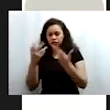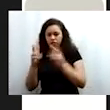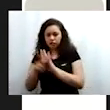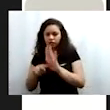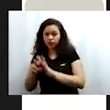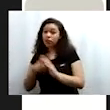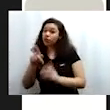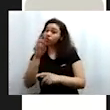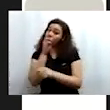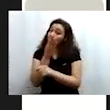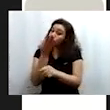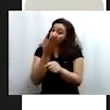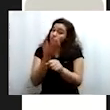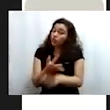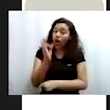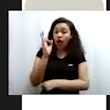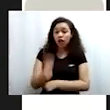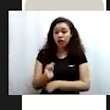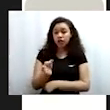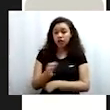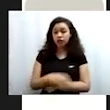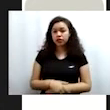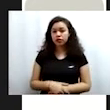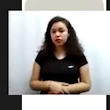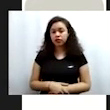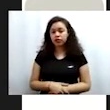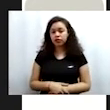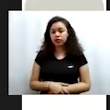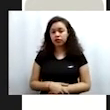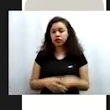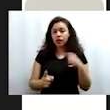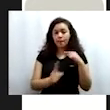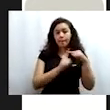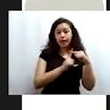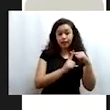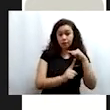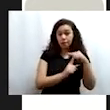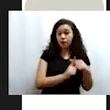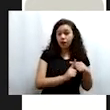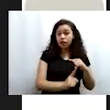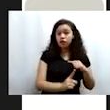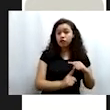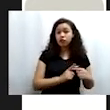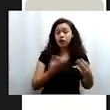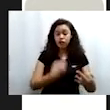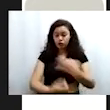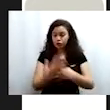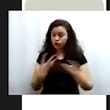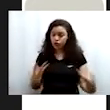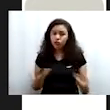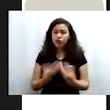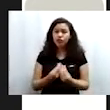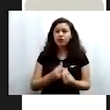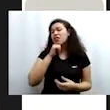tu responsabilidad. Se trata, recuerden, de sumar, de agregar, de hacer sinergia, no de